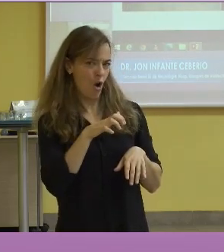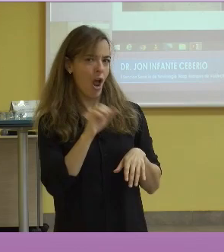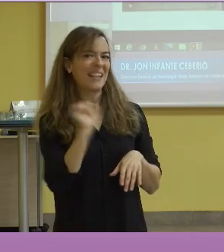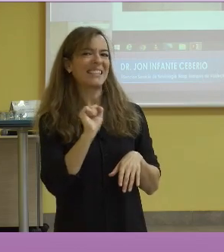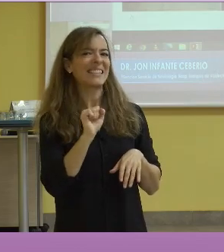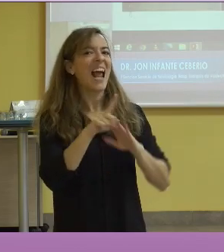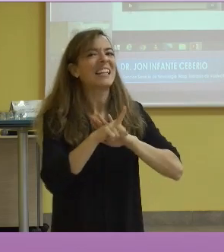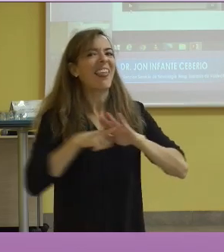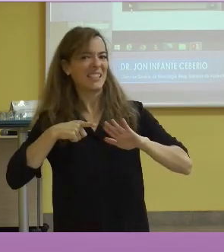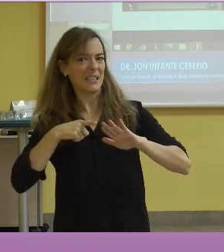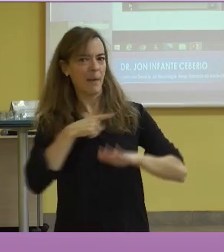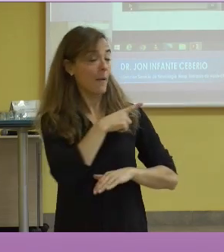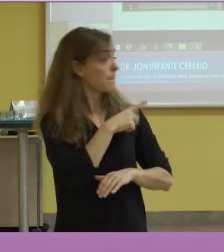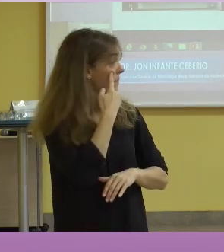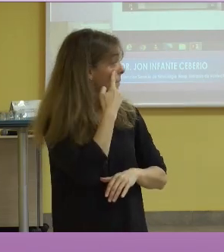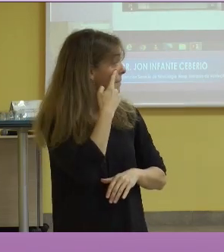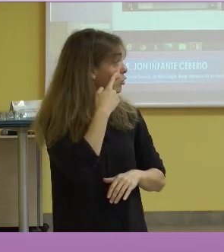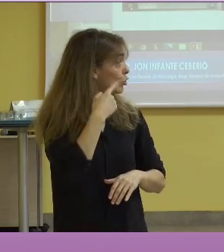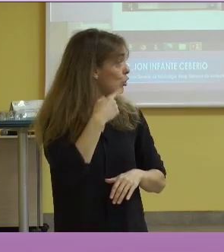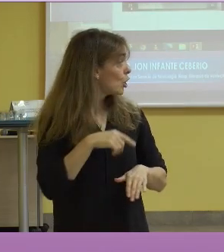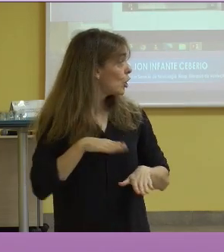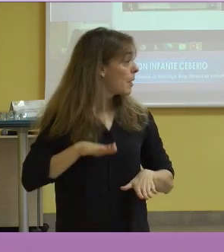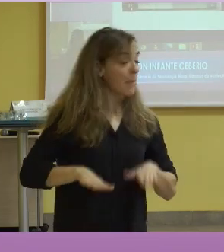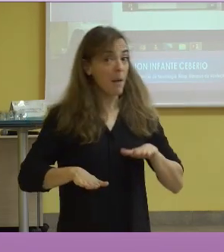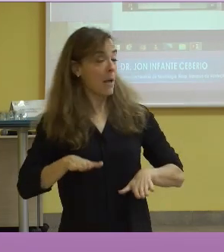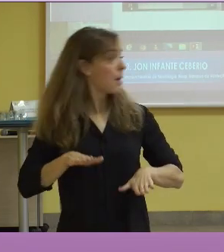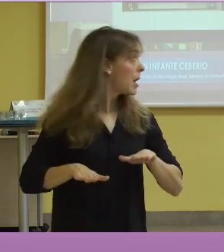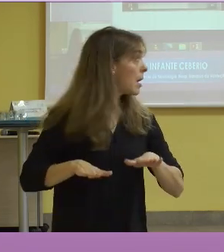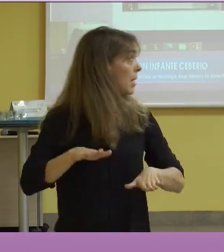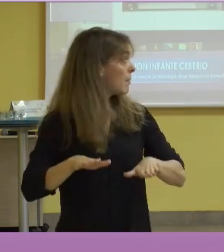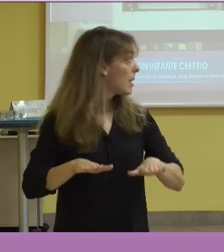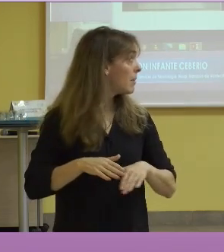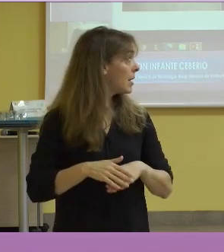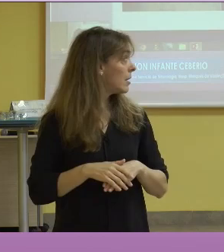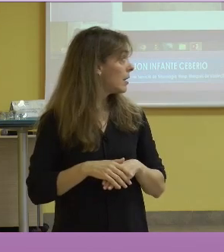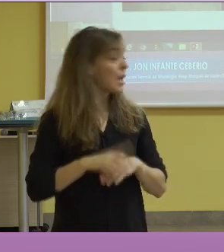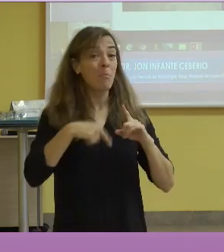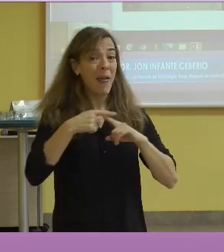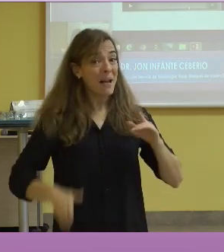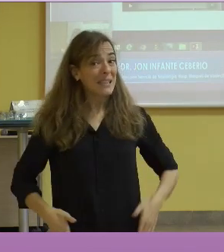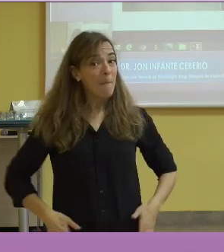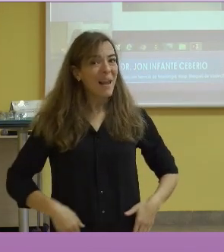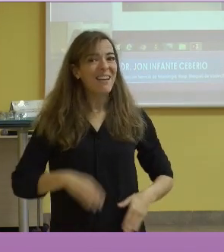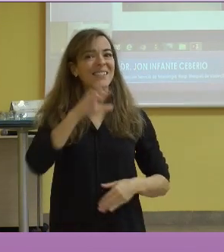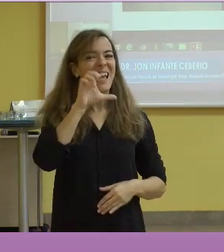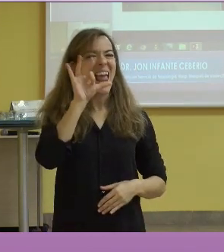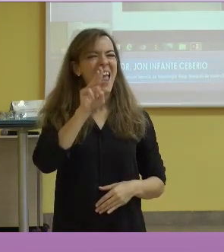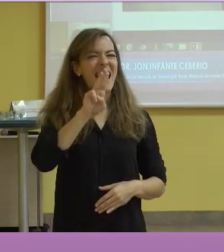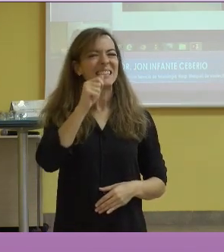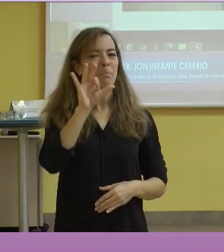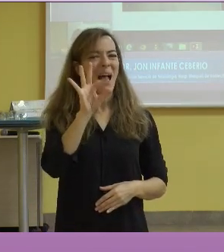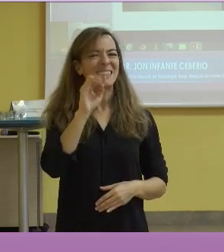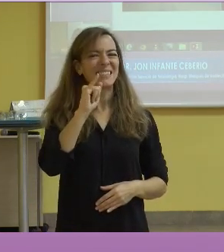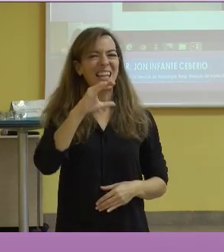y vemos cómo la marcha de este paciente, además de ser atáxica, tiene un componente de espasticidad en las piernas, ¿no? En estos